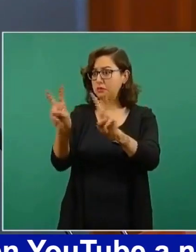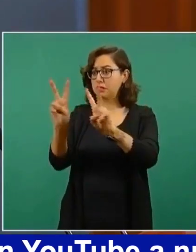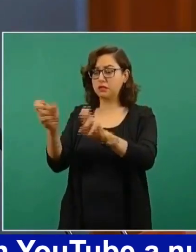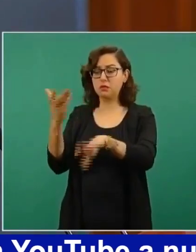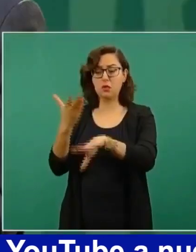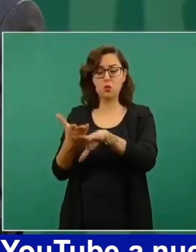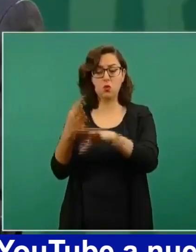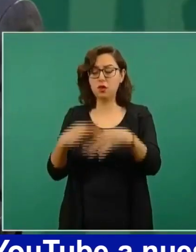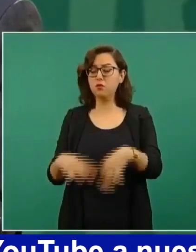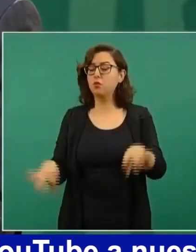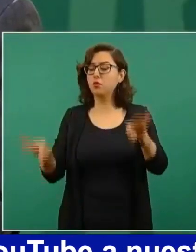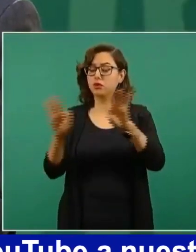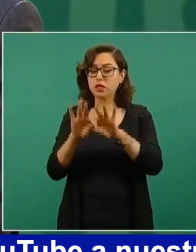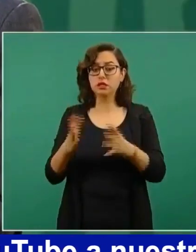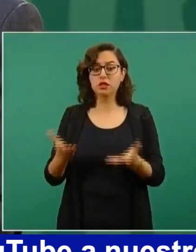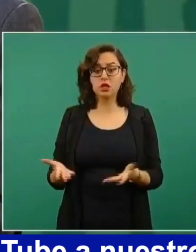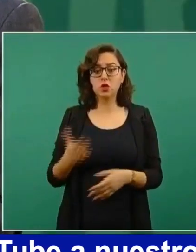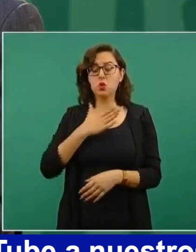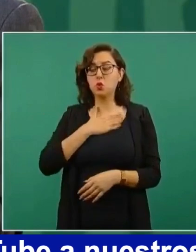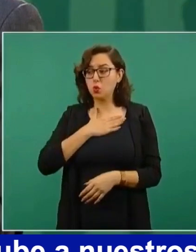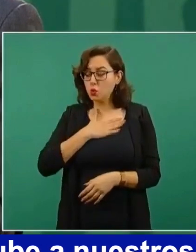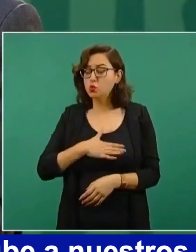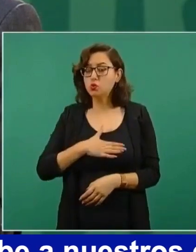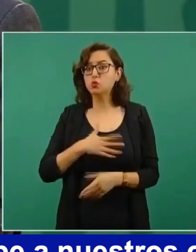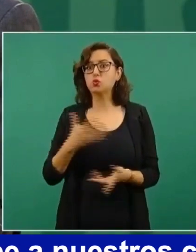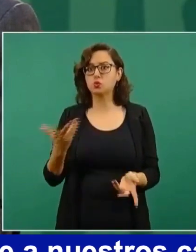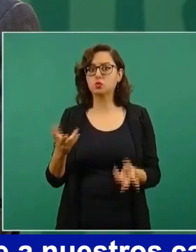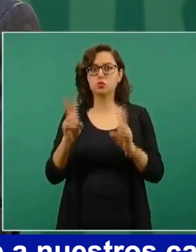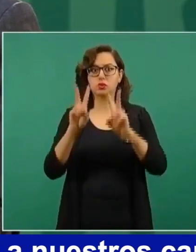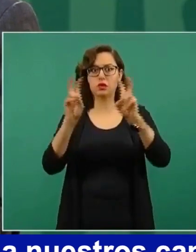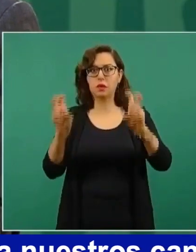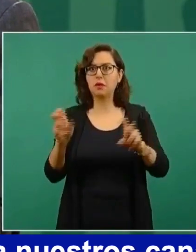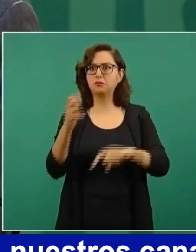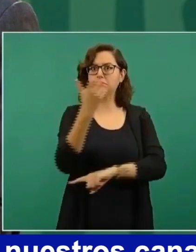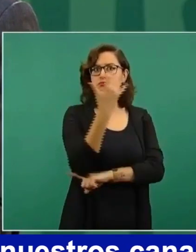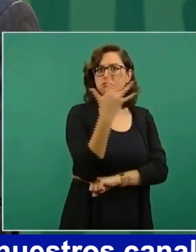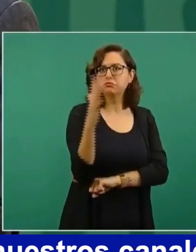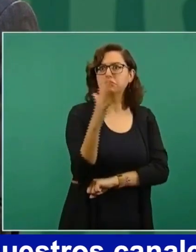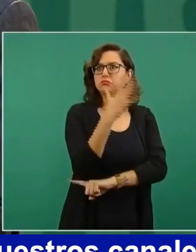como el ambientalismo,